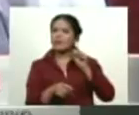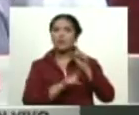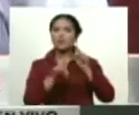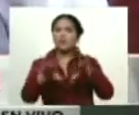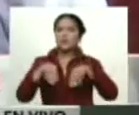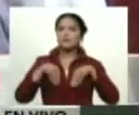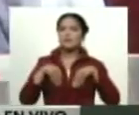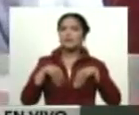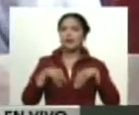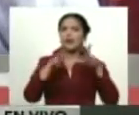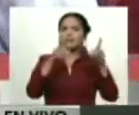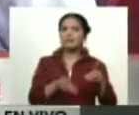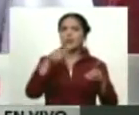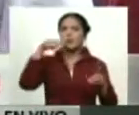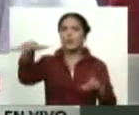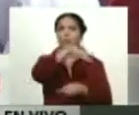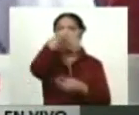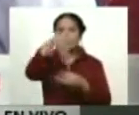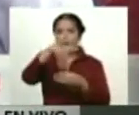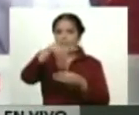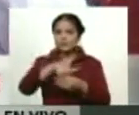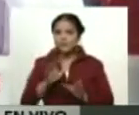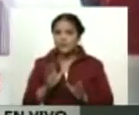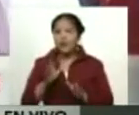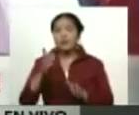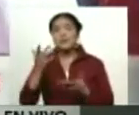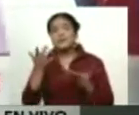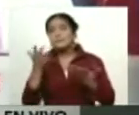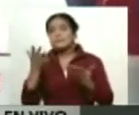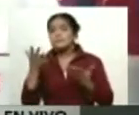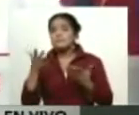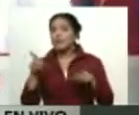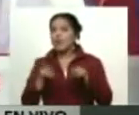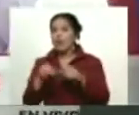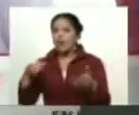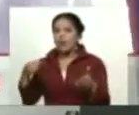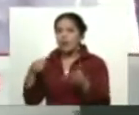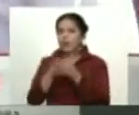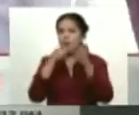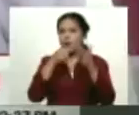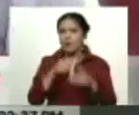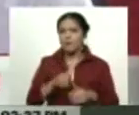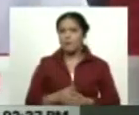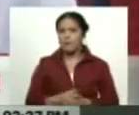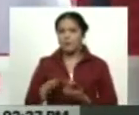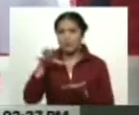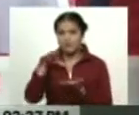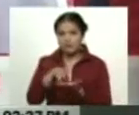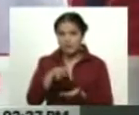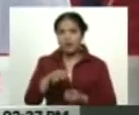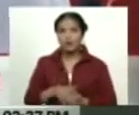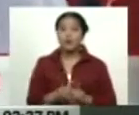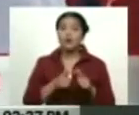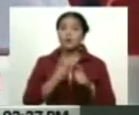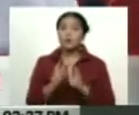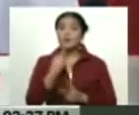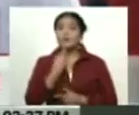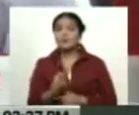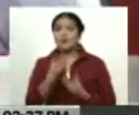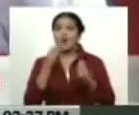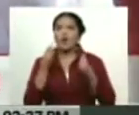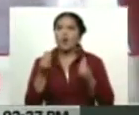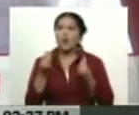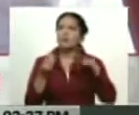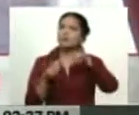por parte suya de los resultados electorales y de una especie de golpe de Estado. Dice que ¿cómo se